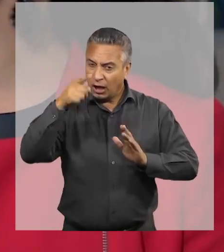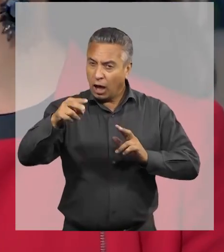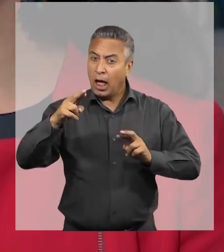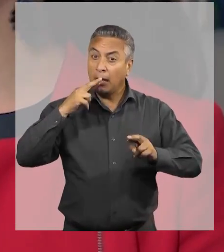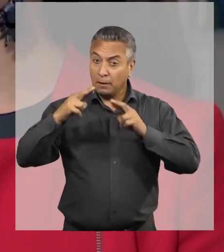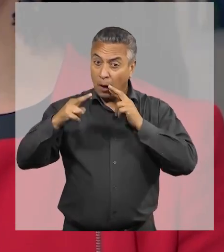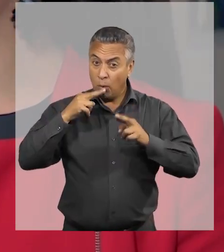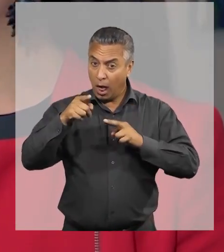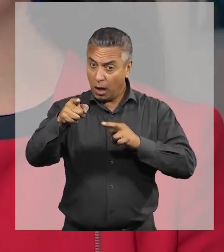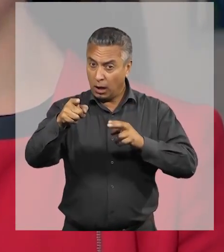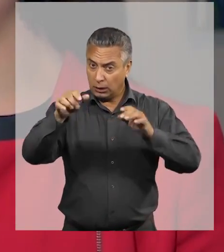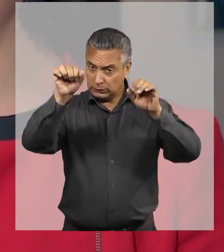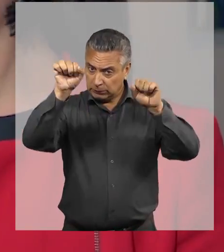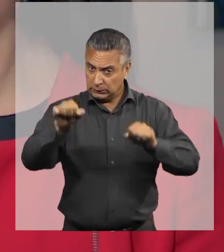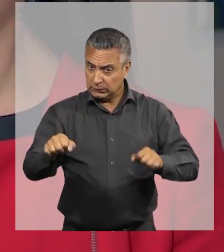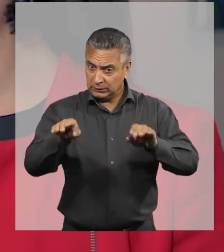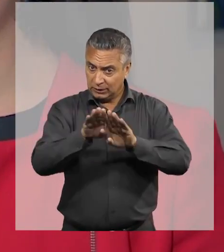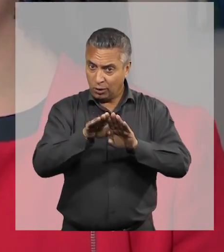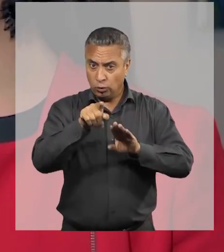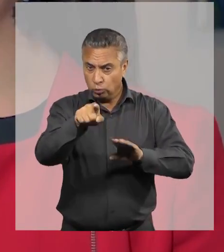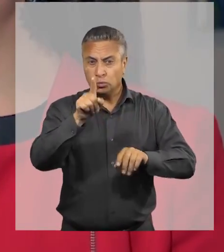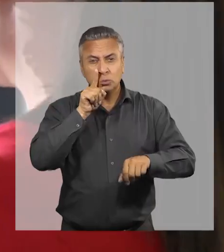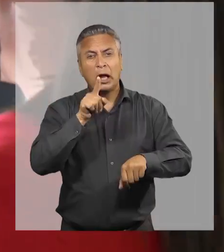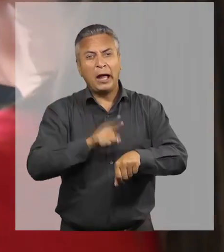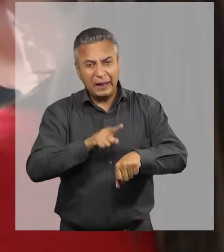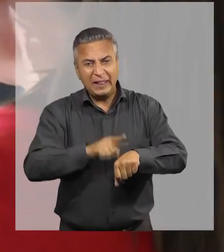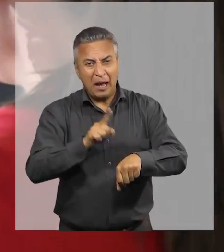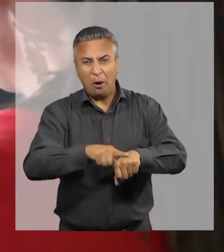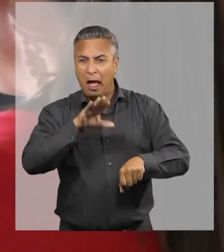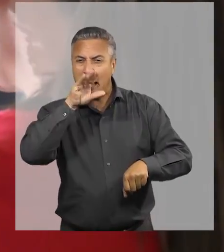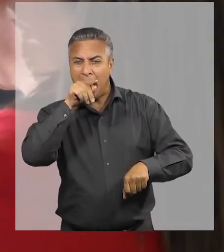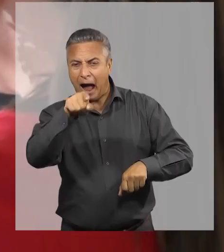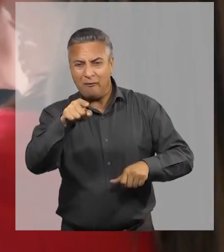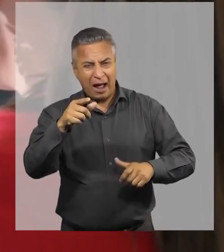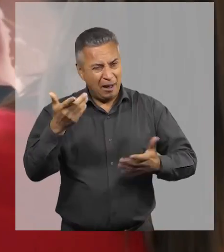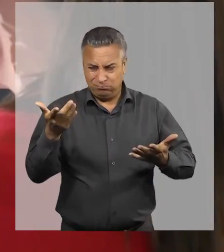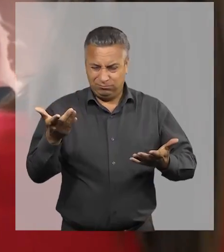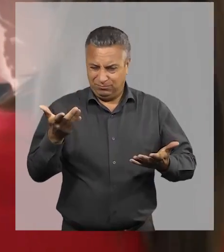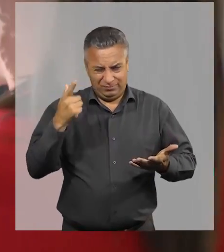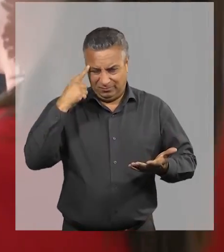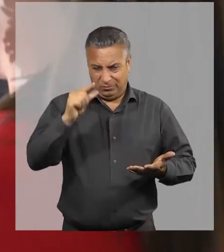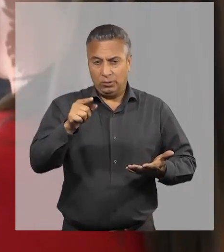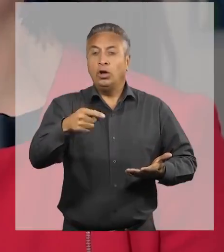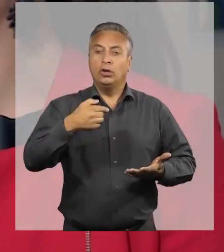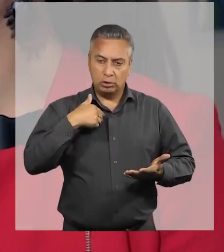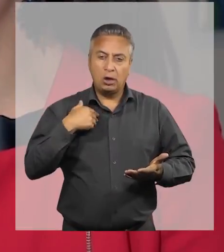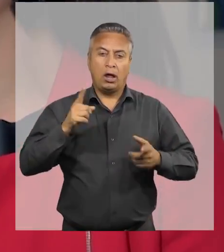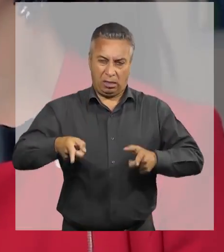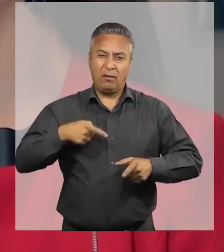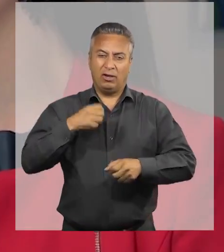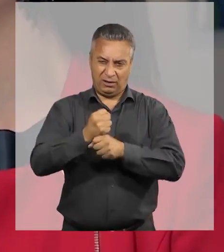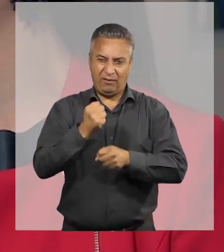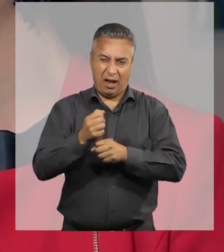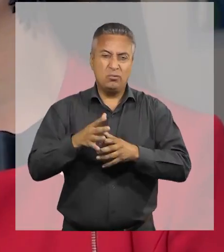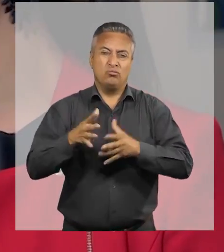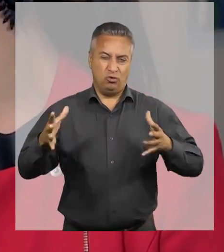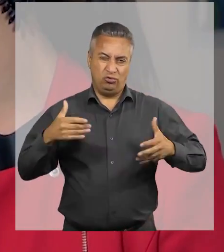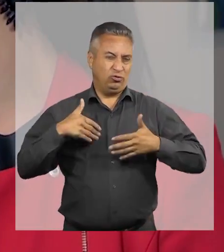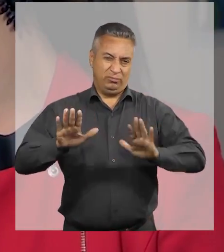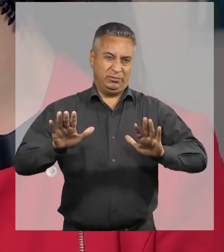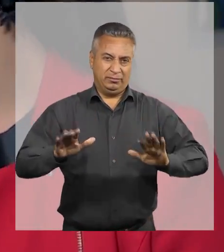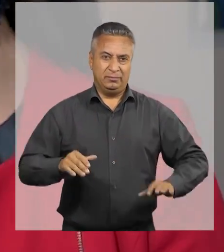Tengo entendido que el restaurante de tu familia cerró. Así que si tienes tanto tiempo para andar hablando estupideces, es cosa tuya, ¿ya? Pero yo tengo que